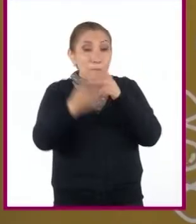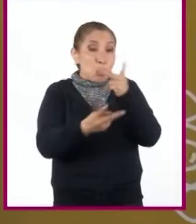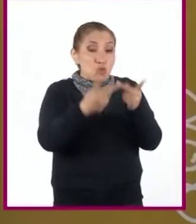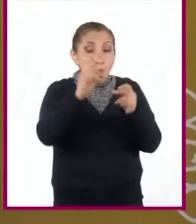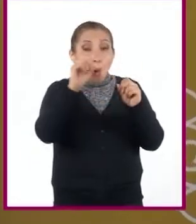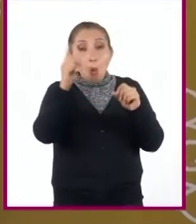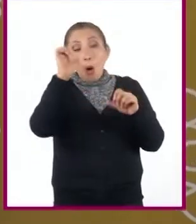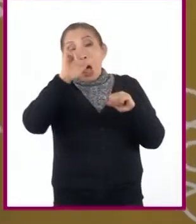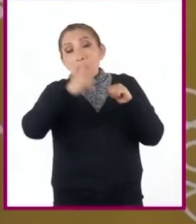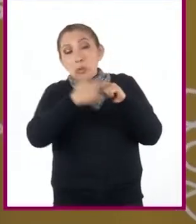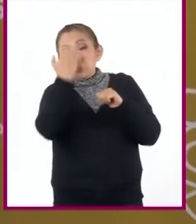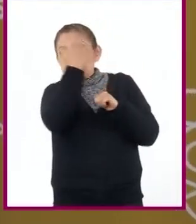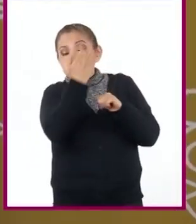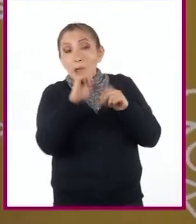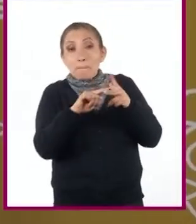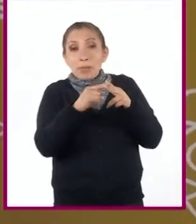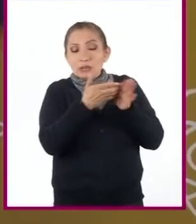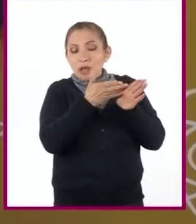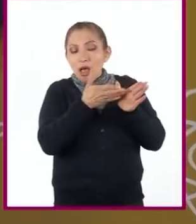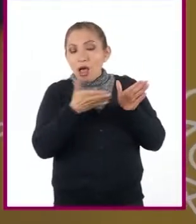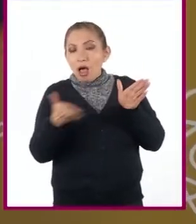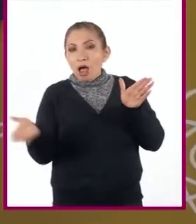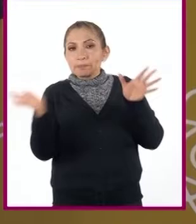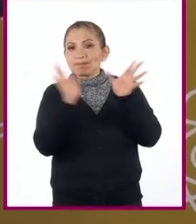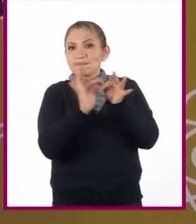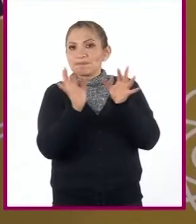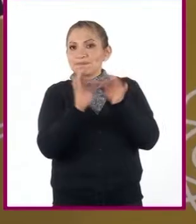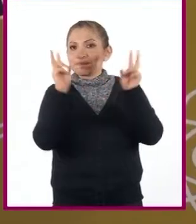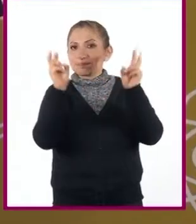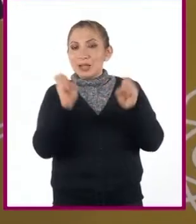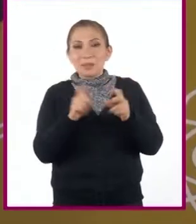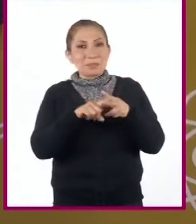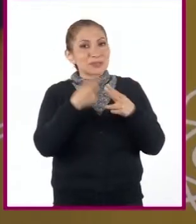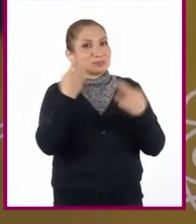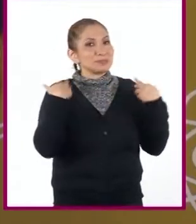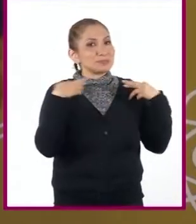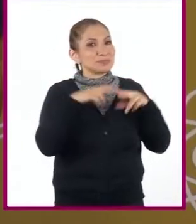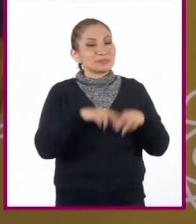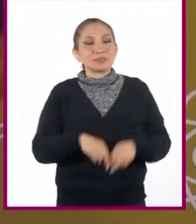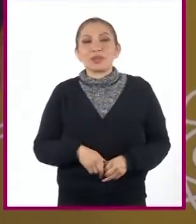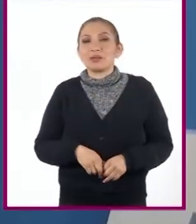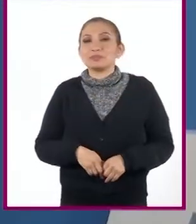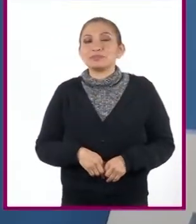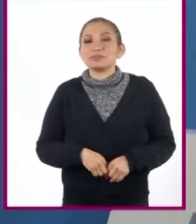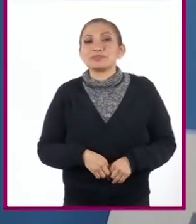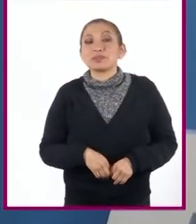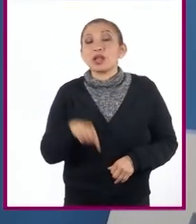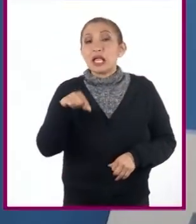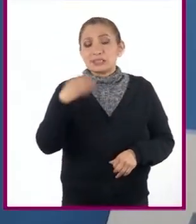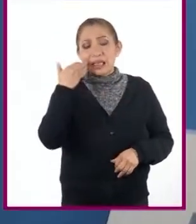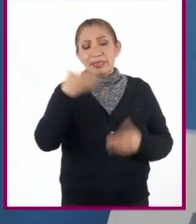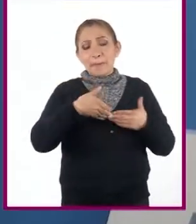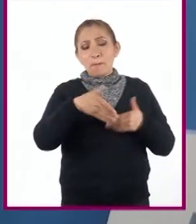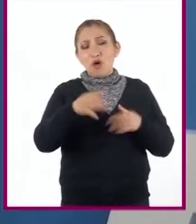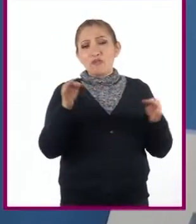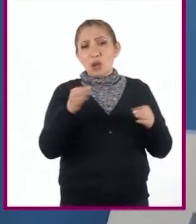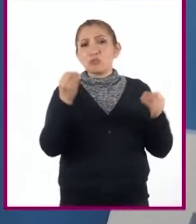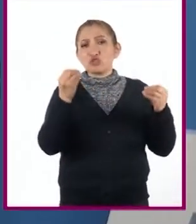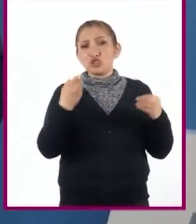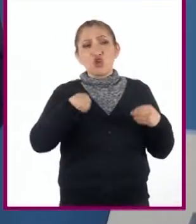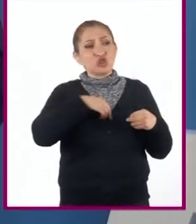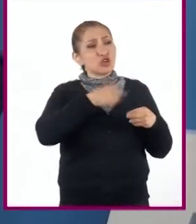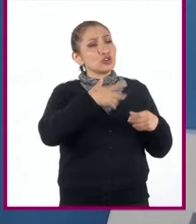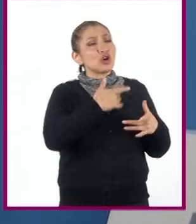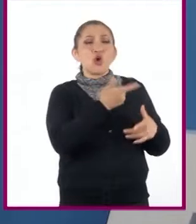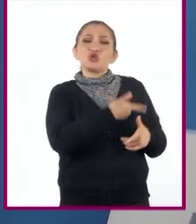y reflexiones que surjan a partir de este tema. ¡Comencemos, maestro! En esta temporada de frío, a muchos de